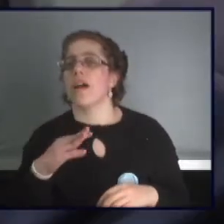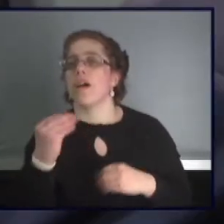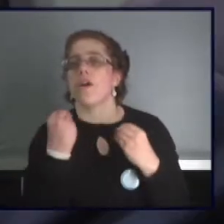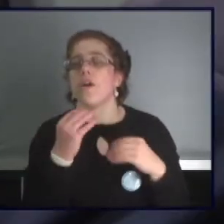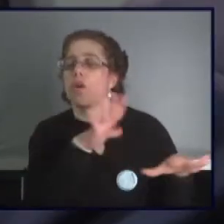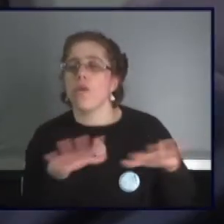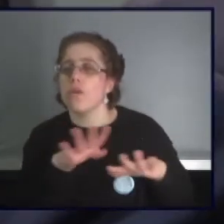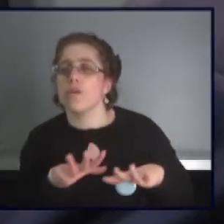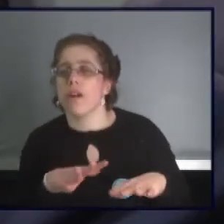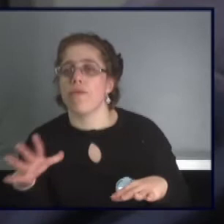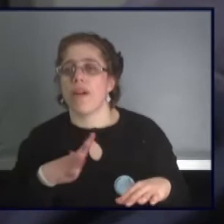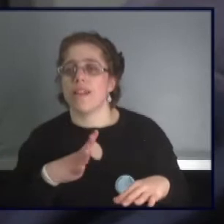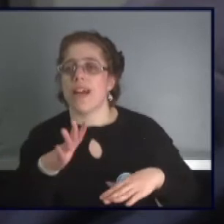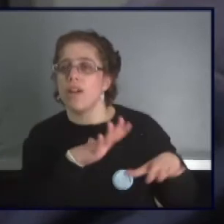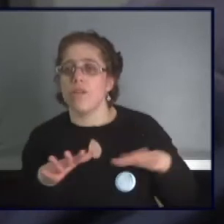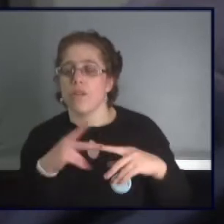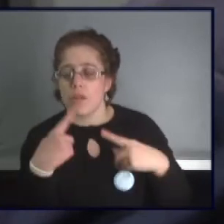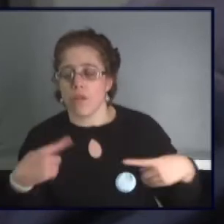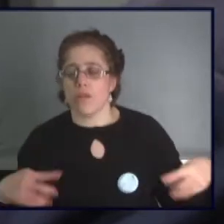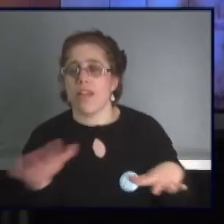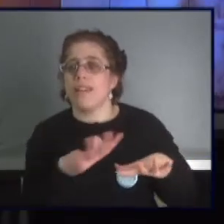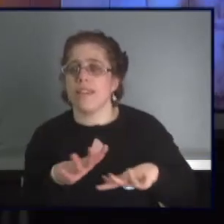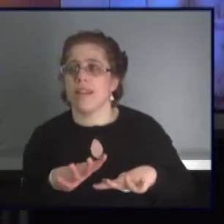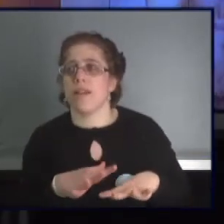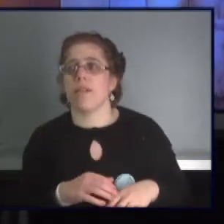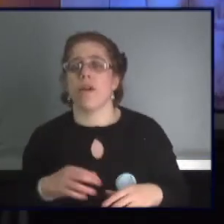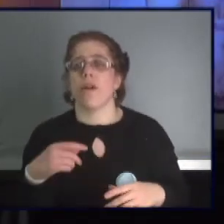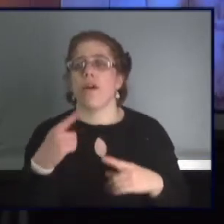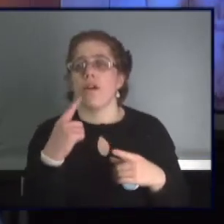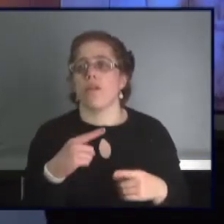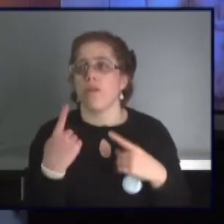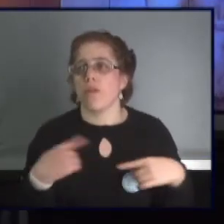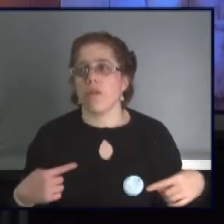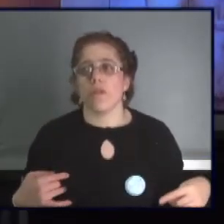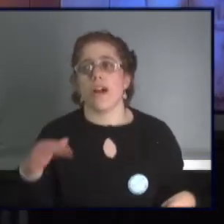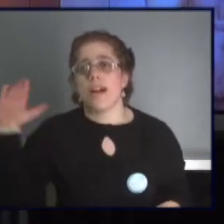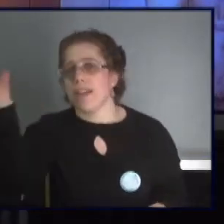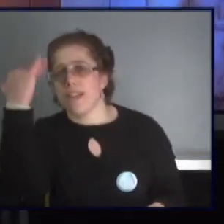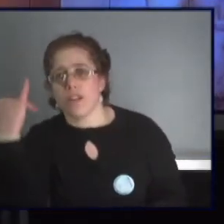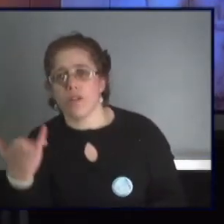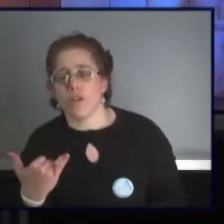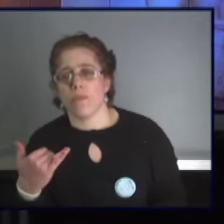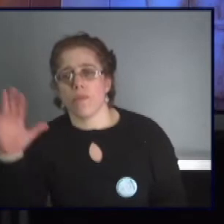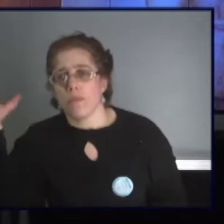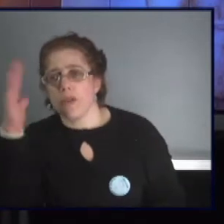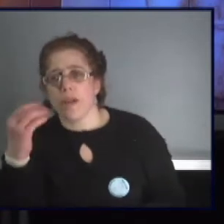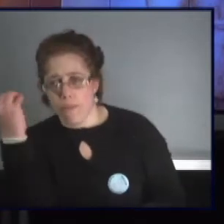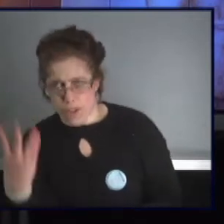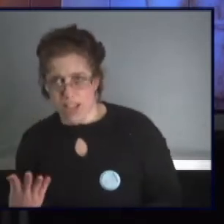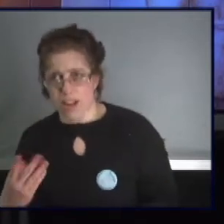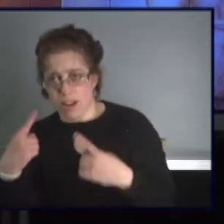hay cosas que se hacen en apurada y mal hay cosas hay de todo hay otras que se están haciendo bien